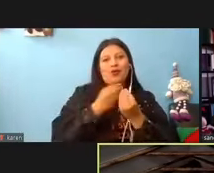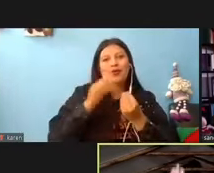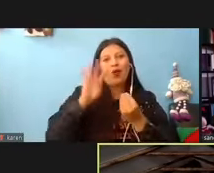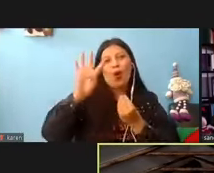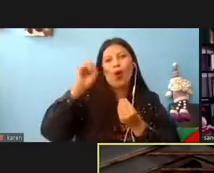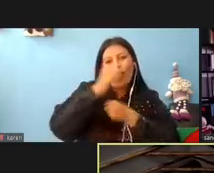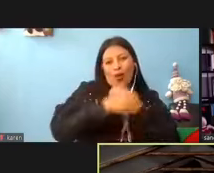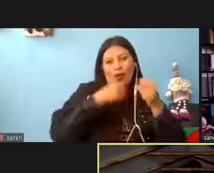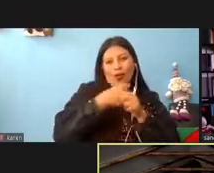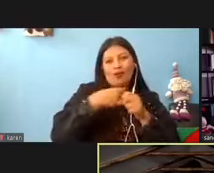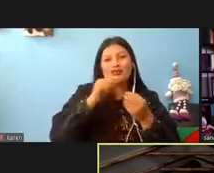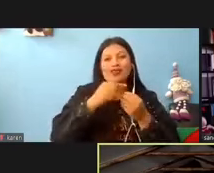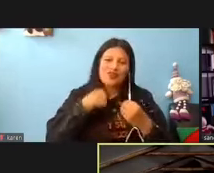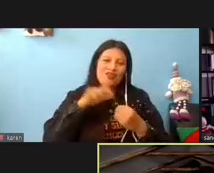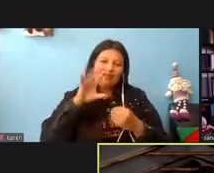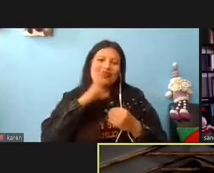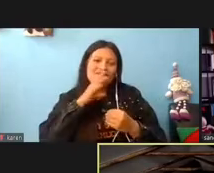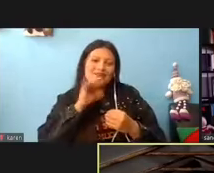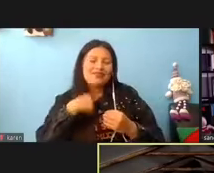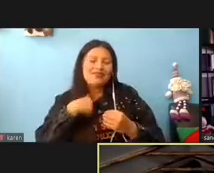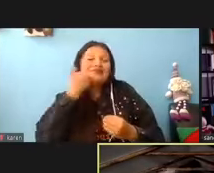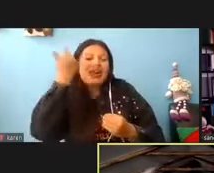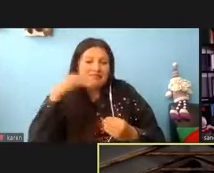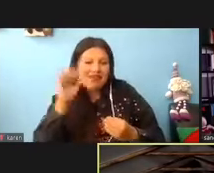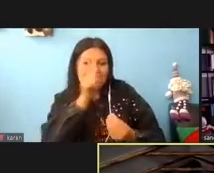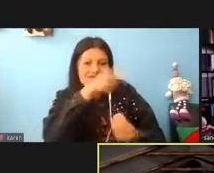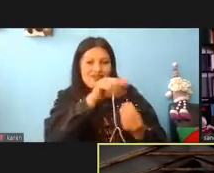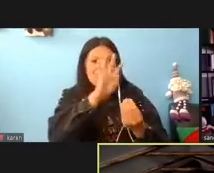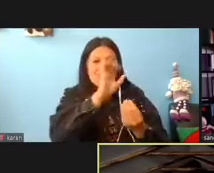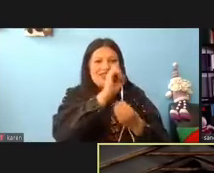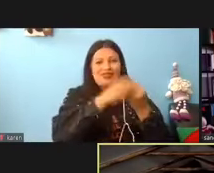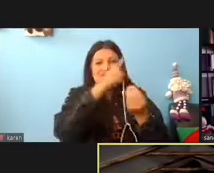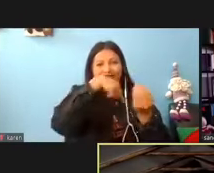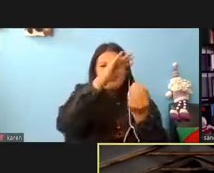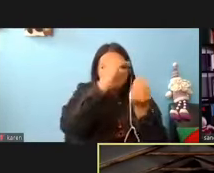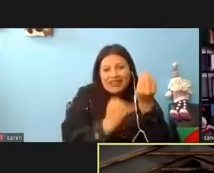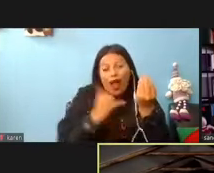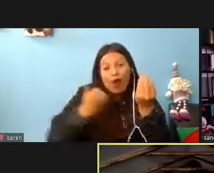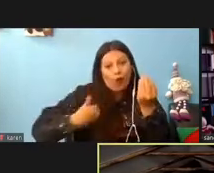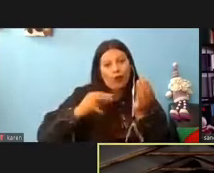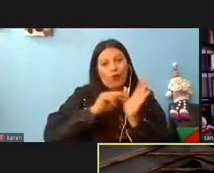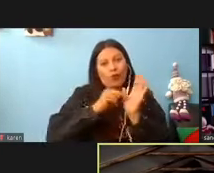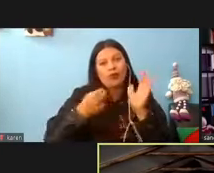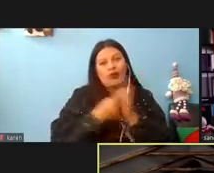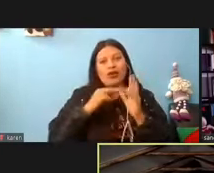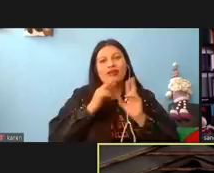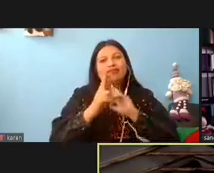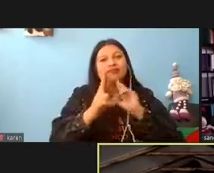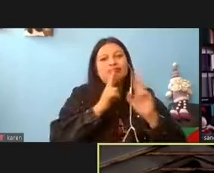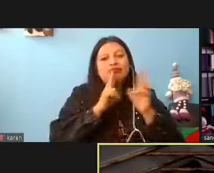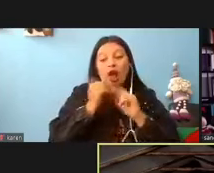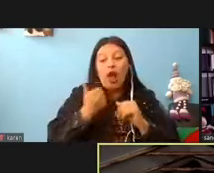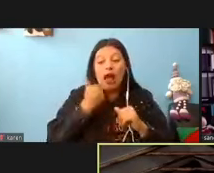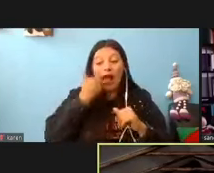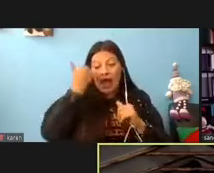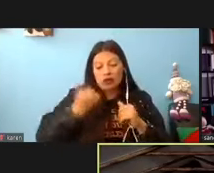40 años, pero son más jóvenes que yo, entonces digamos hay una relación intergeneracional que se dio